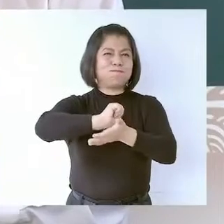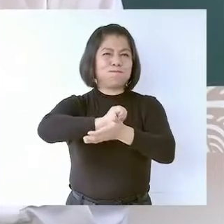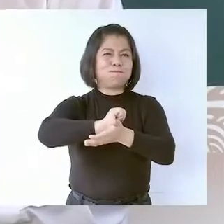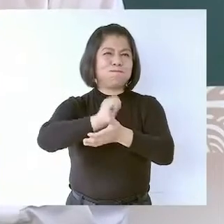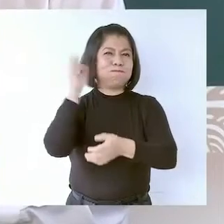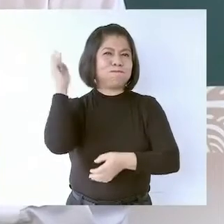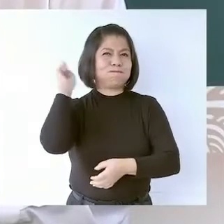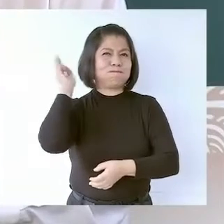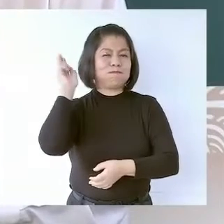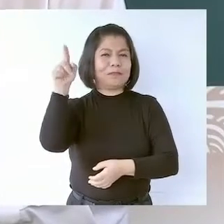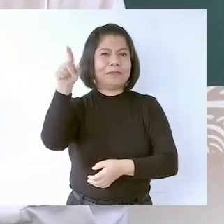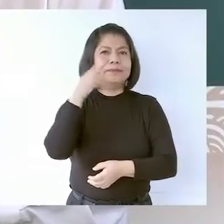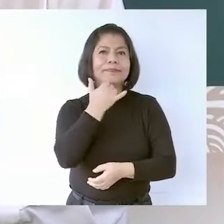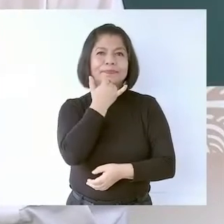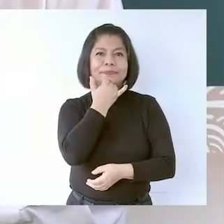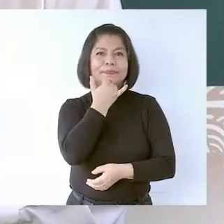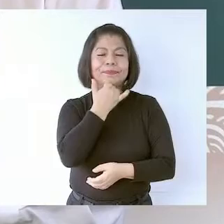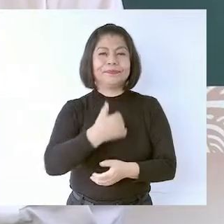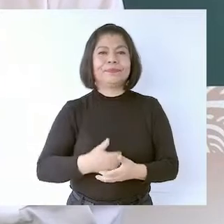subsecretario de la Defensa,